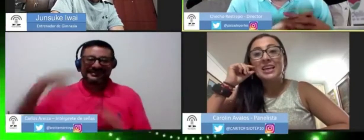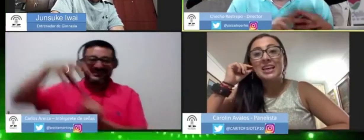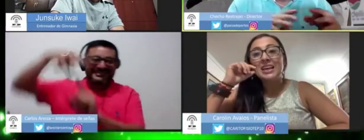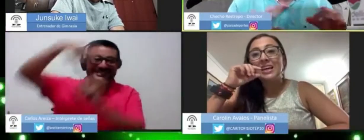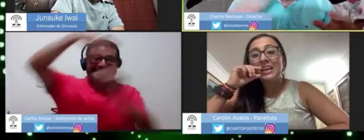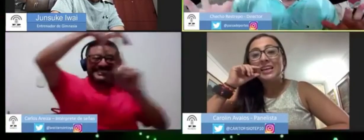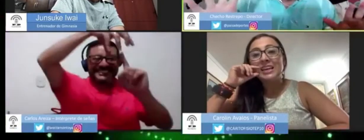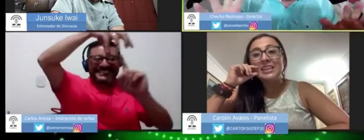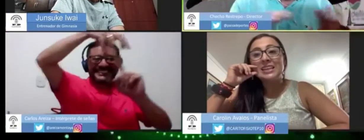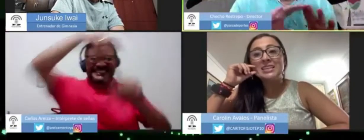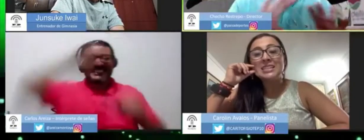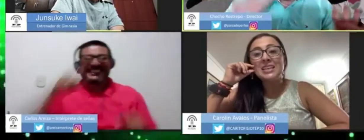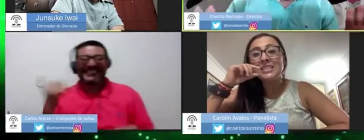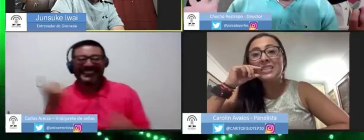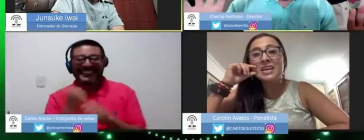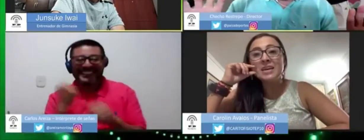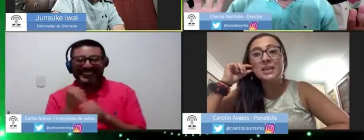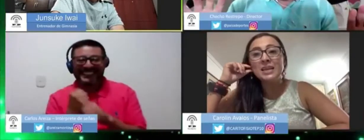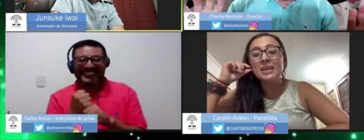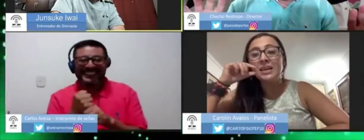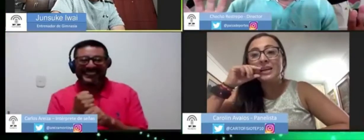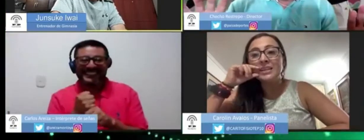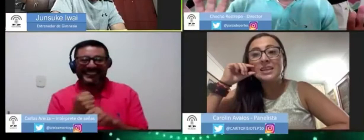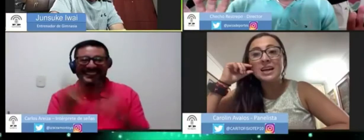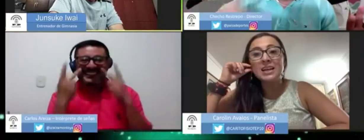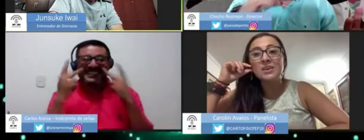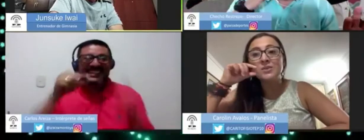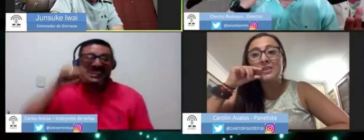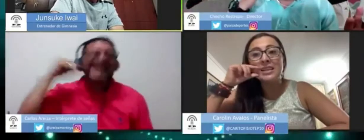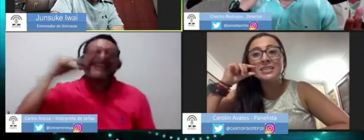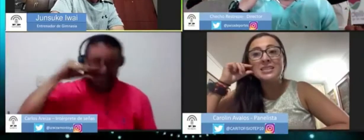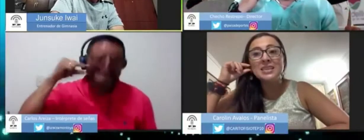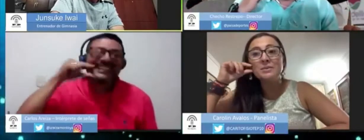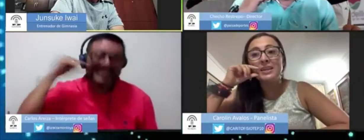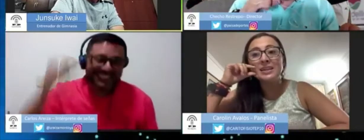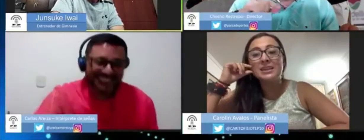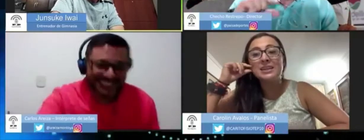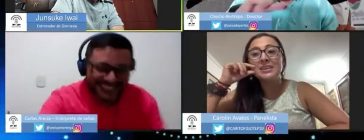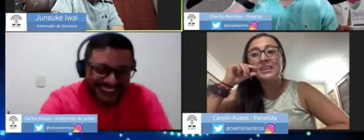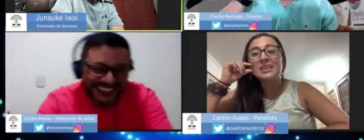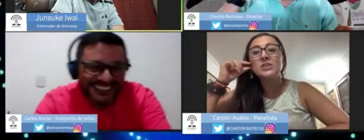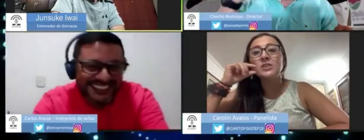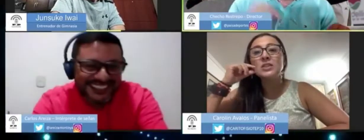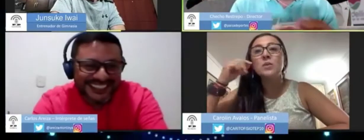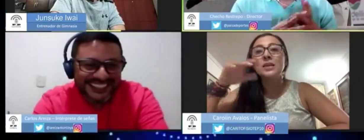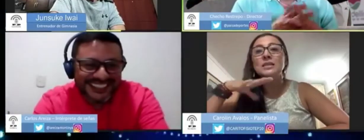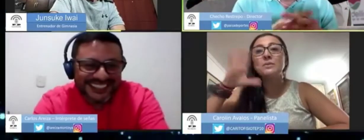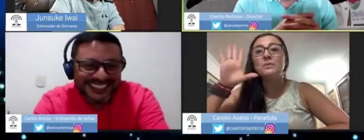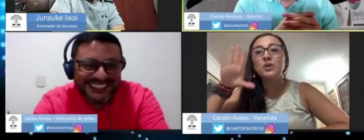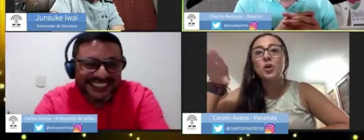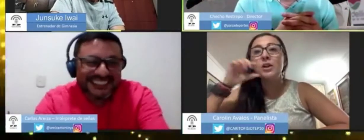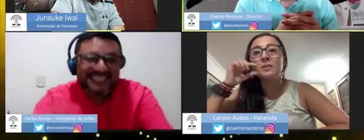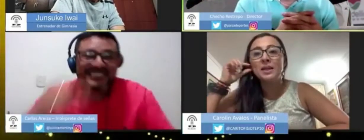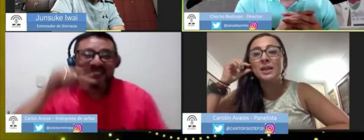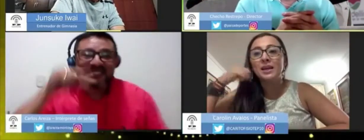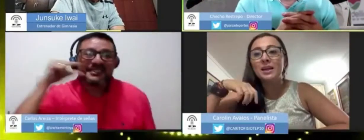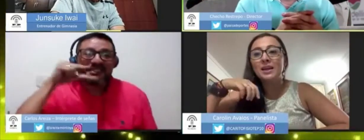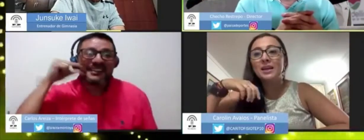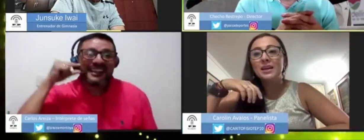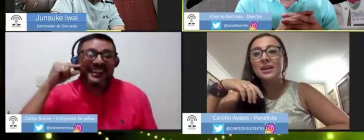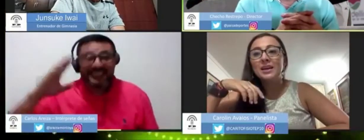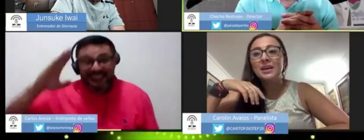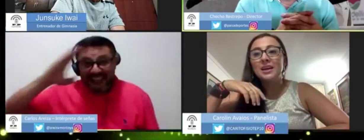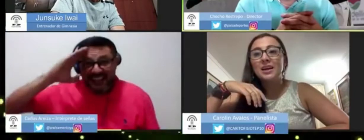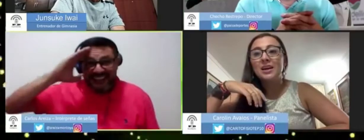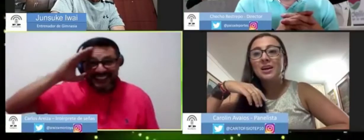dónde. Vive esta al es la 7. Seña de María, Carlos. Esta es la seña de María. María. Es como le decimos, hola María.